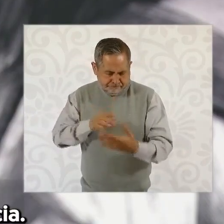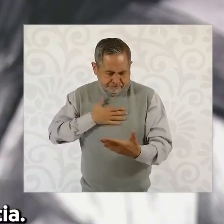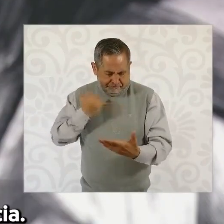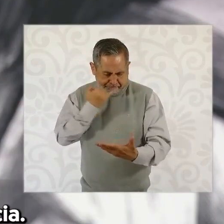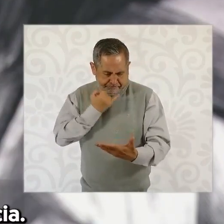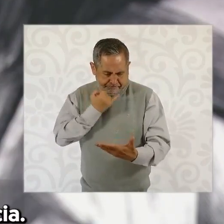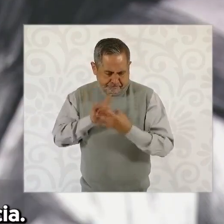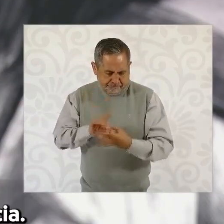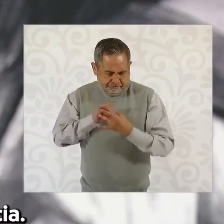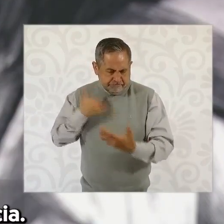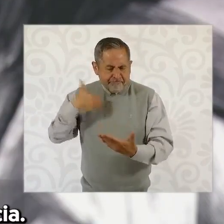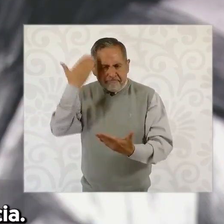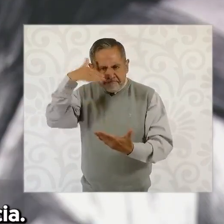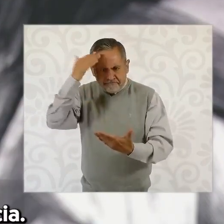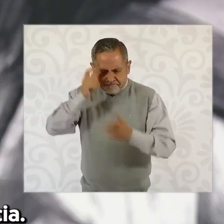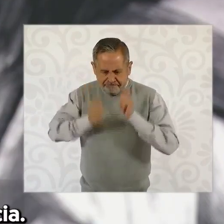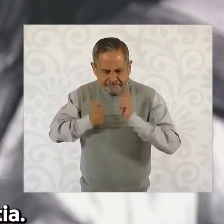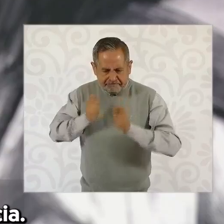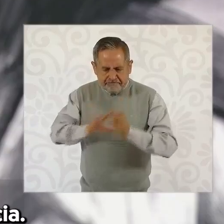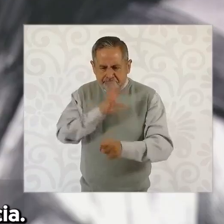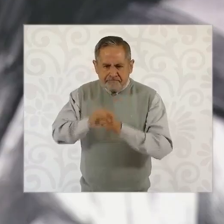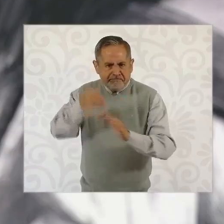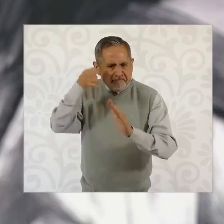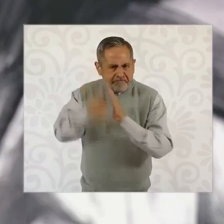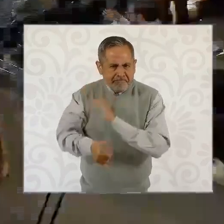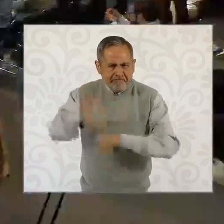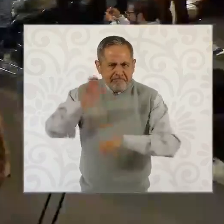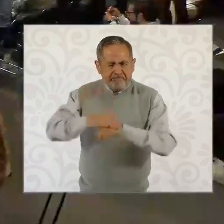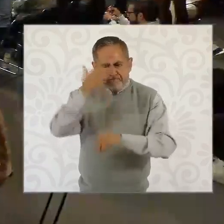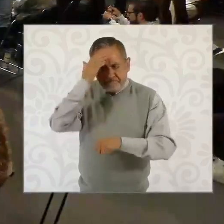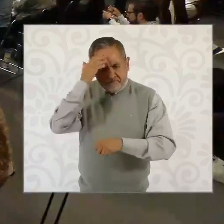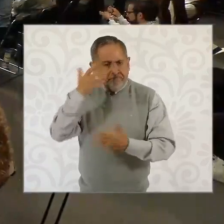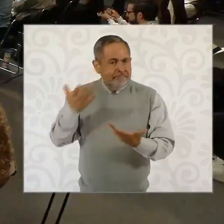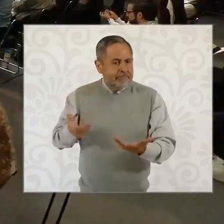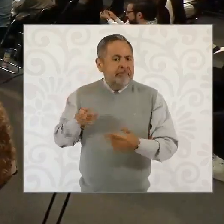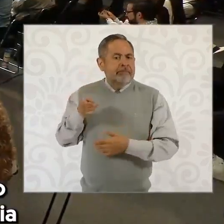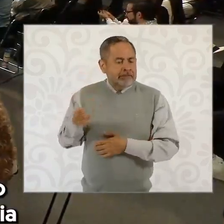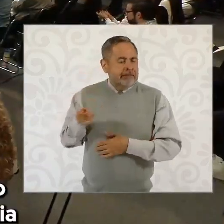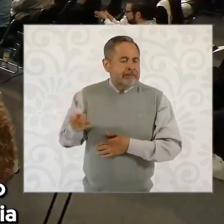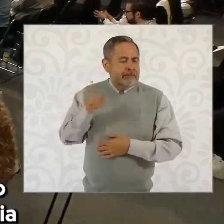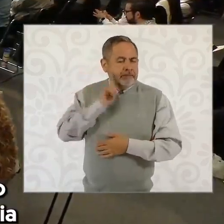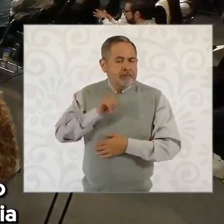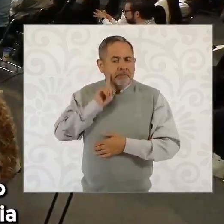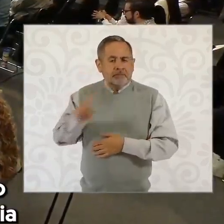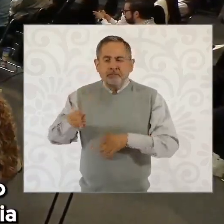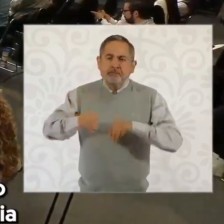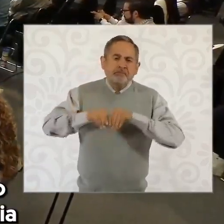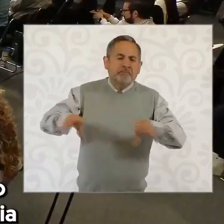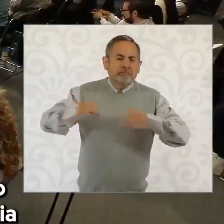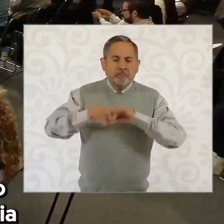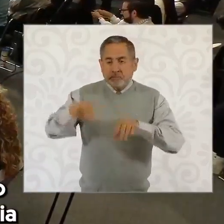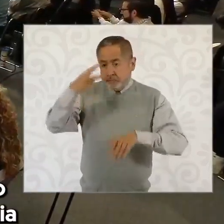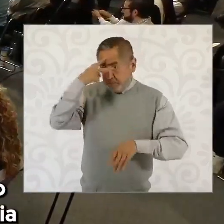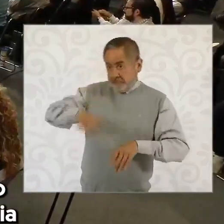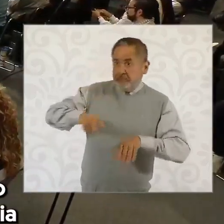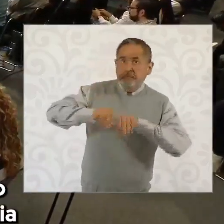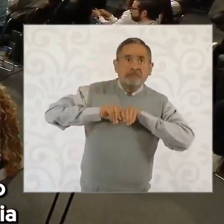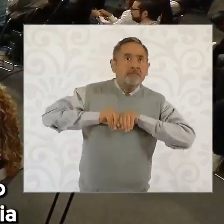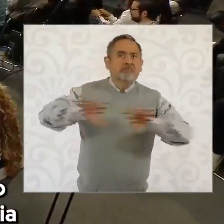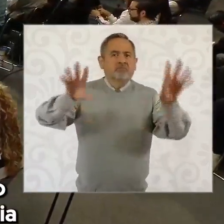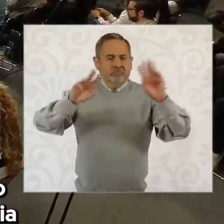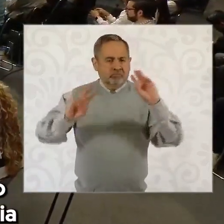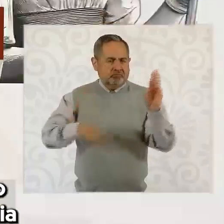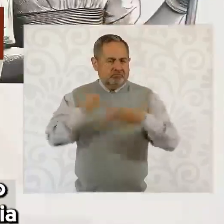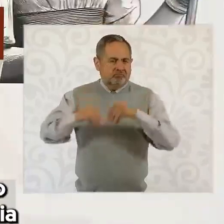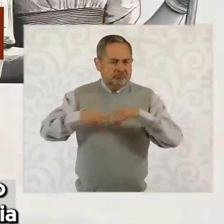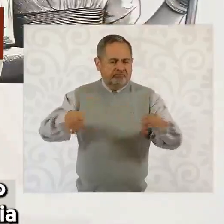se sabe, se investiga y se conjetura en el dominio de la ciencia. Inscrita en este contexto, nace La Ciencia desde México, cuyo propósito principal